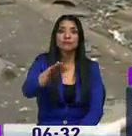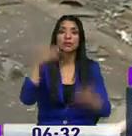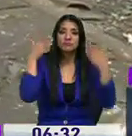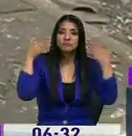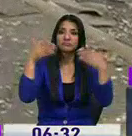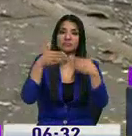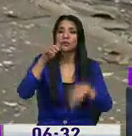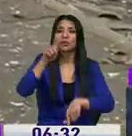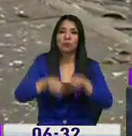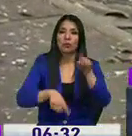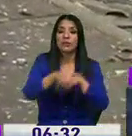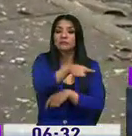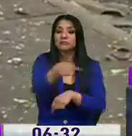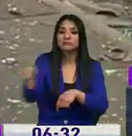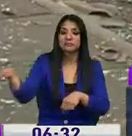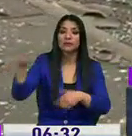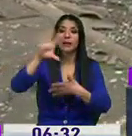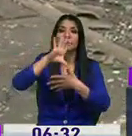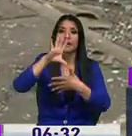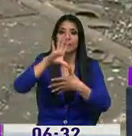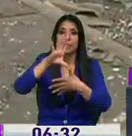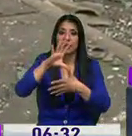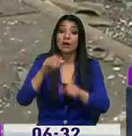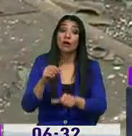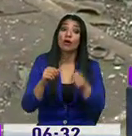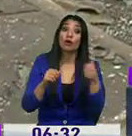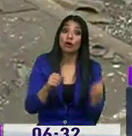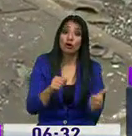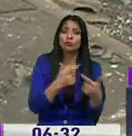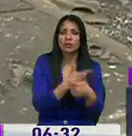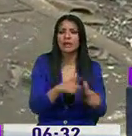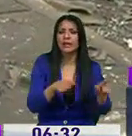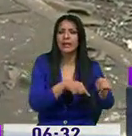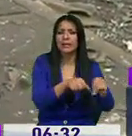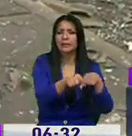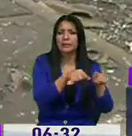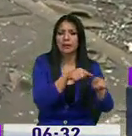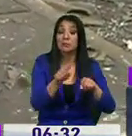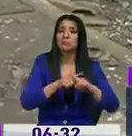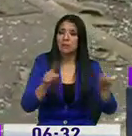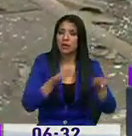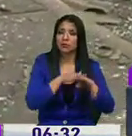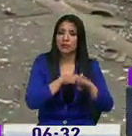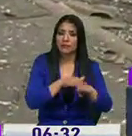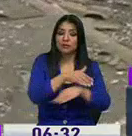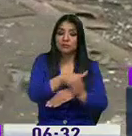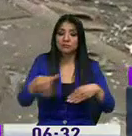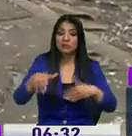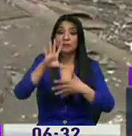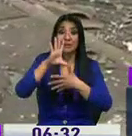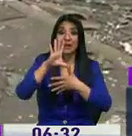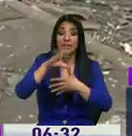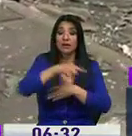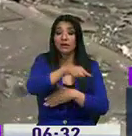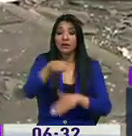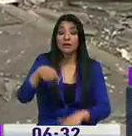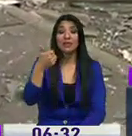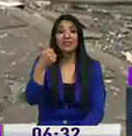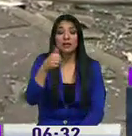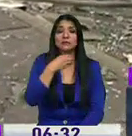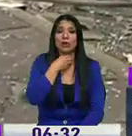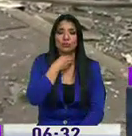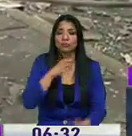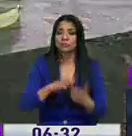jesús hacia la avenida américa el otro carril está totalmente habilitado es decir desde el américa para las 10 de agosto por ejemplo